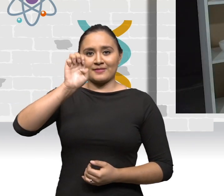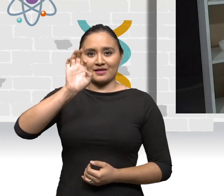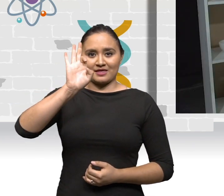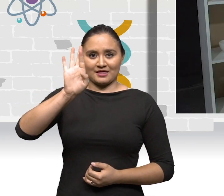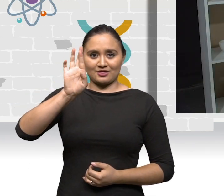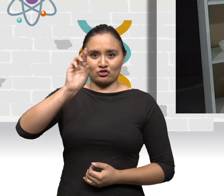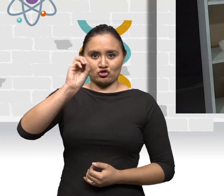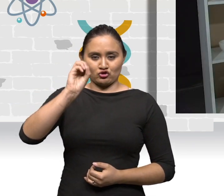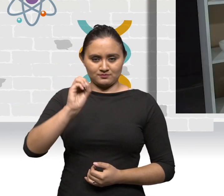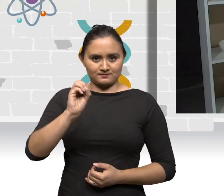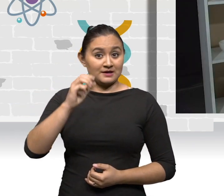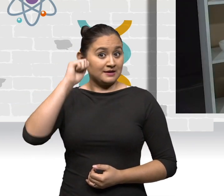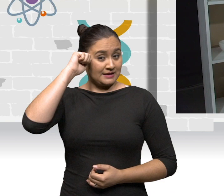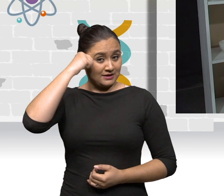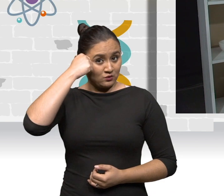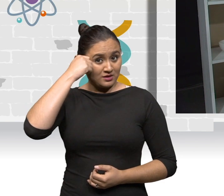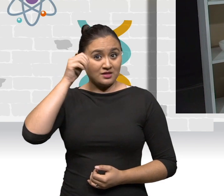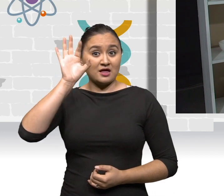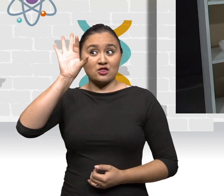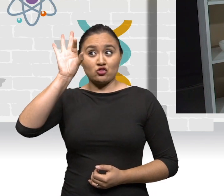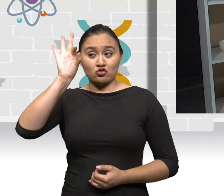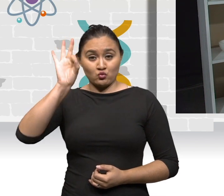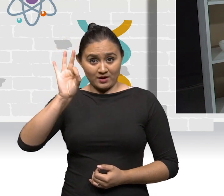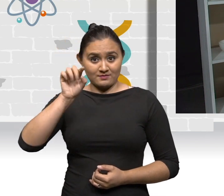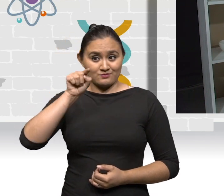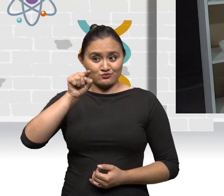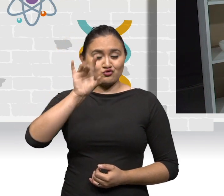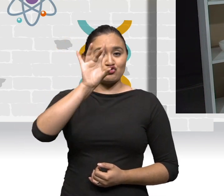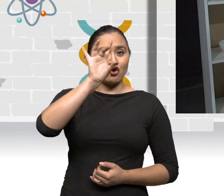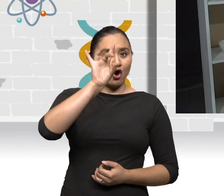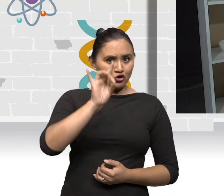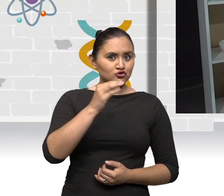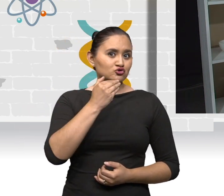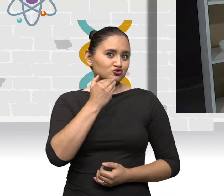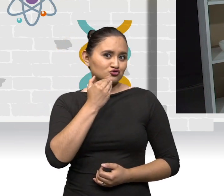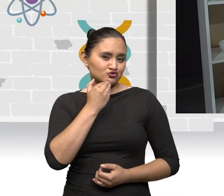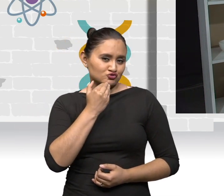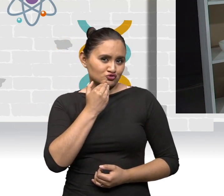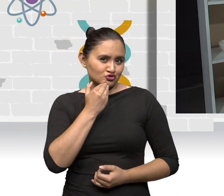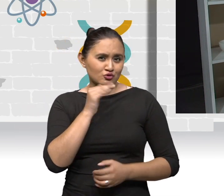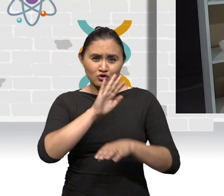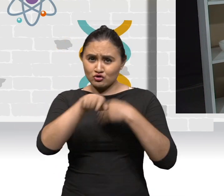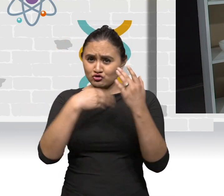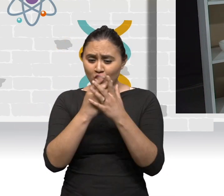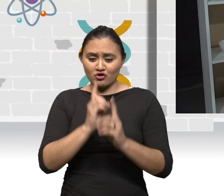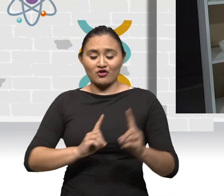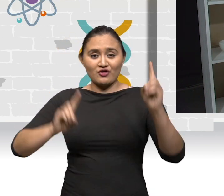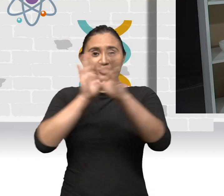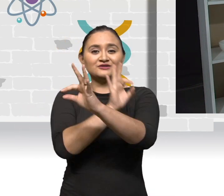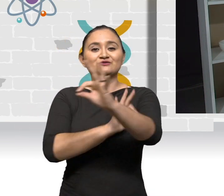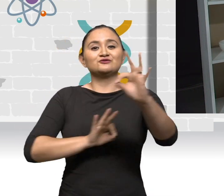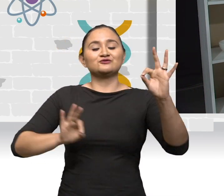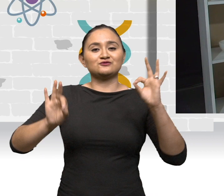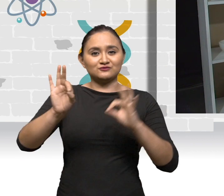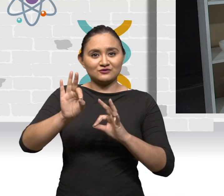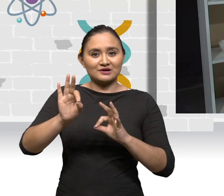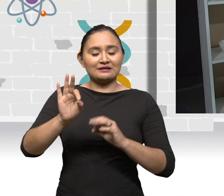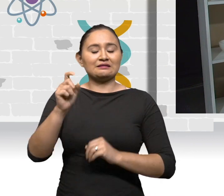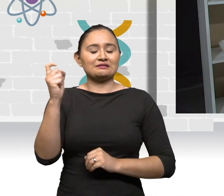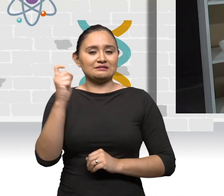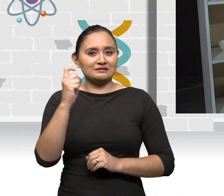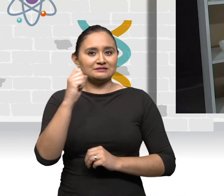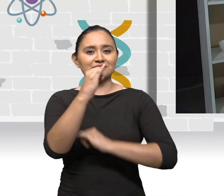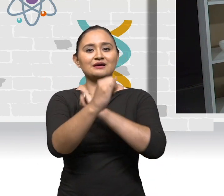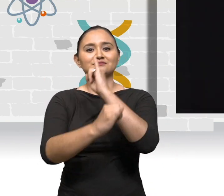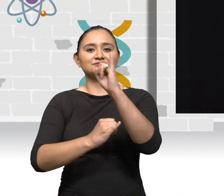Recordemos que si utilizamos 9,8 como el valor de la gravedad, todos los valores que reemplacemos en la ecuación deben estar en el